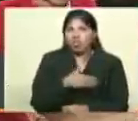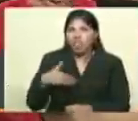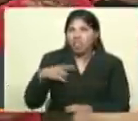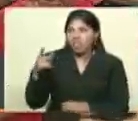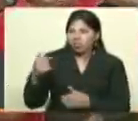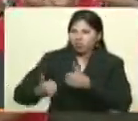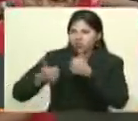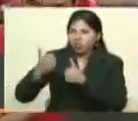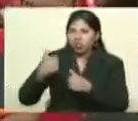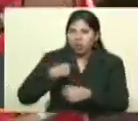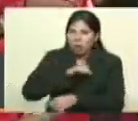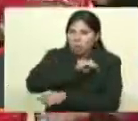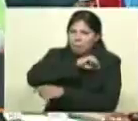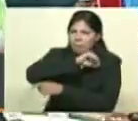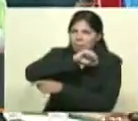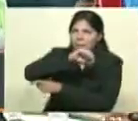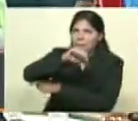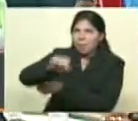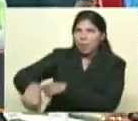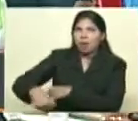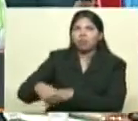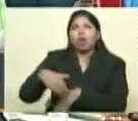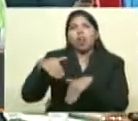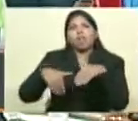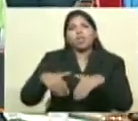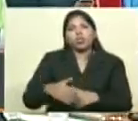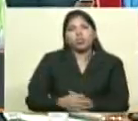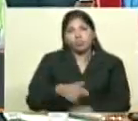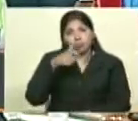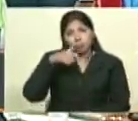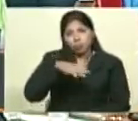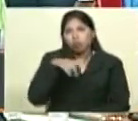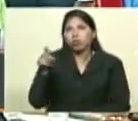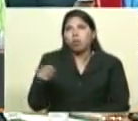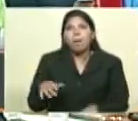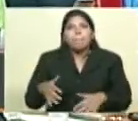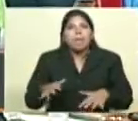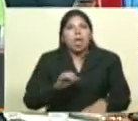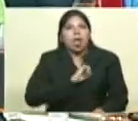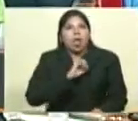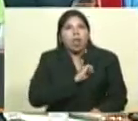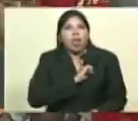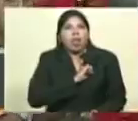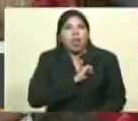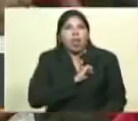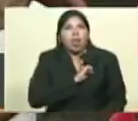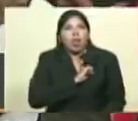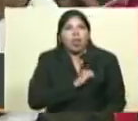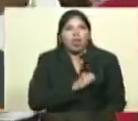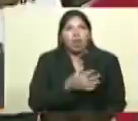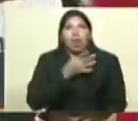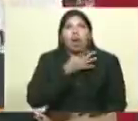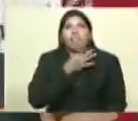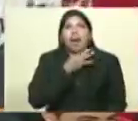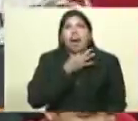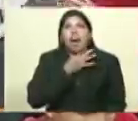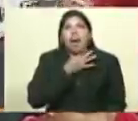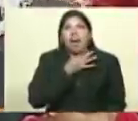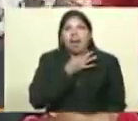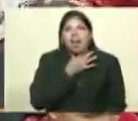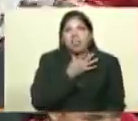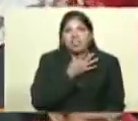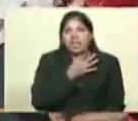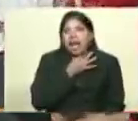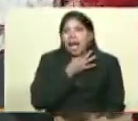una pena con los votos del pueblo. Tuviste miedo, Ramos Alup, cobarde. Te digo cobarde, Ramos